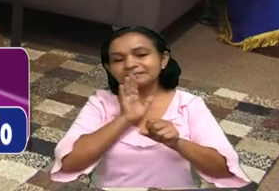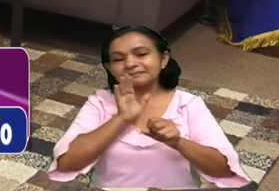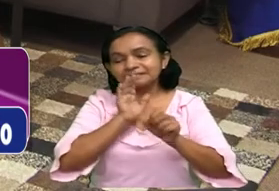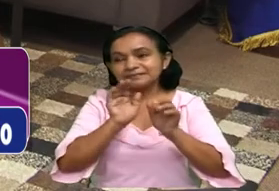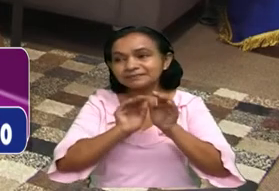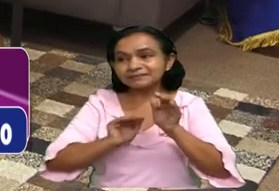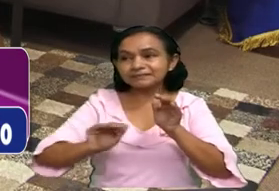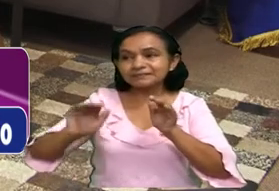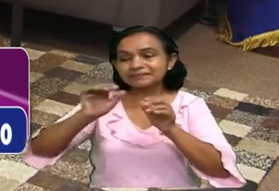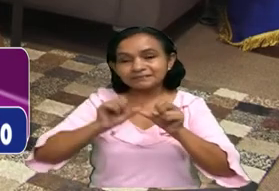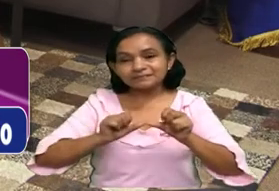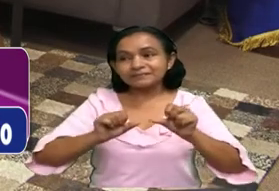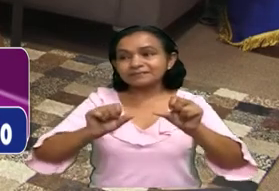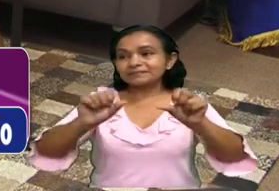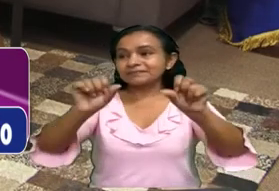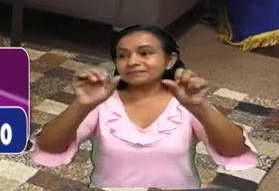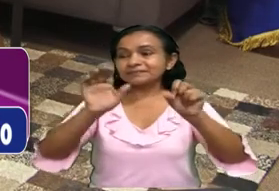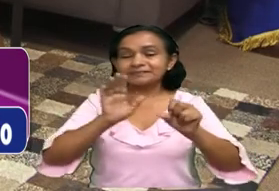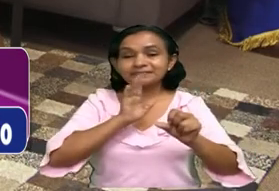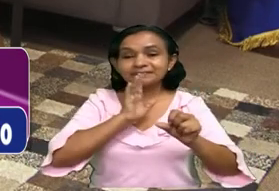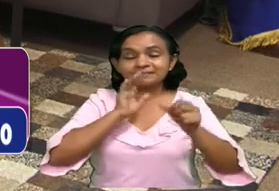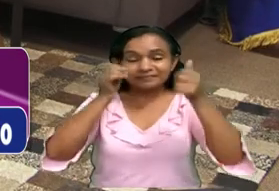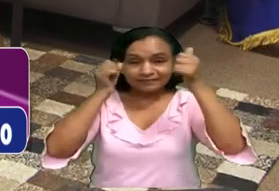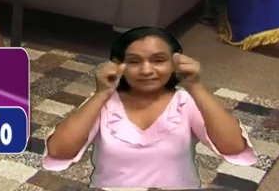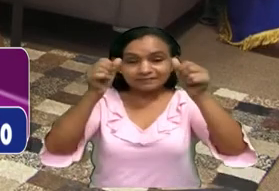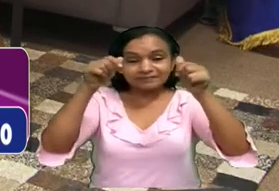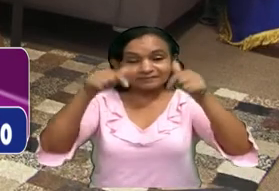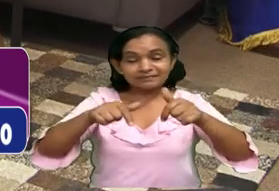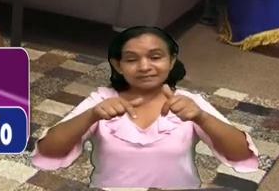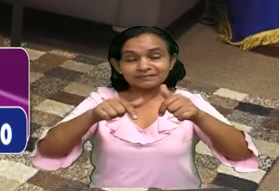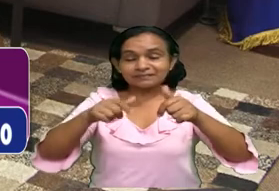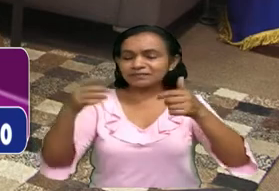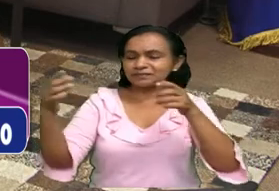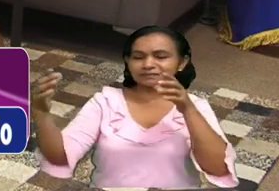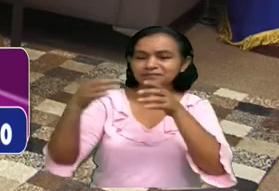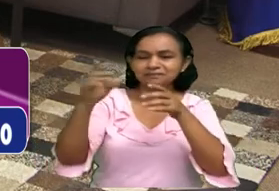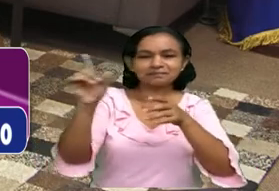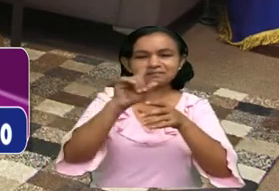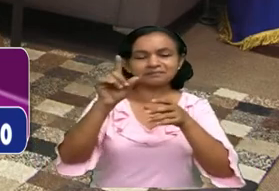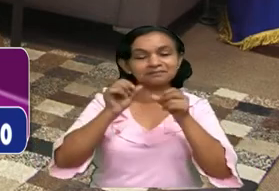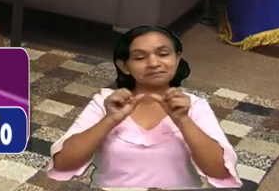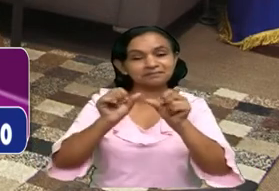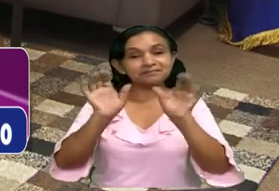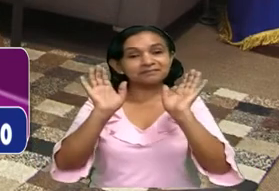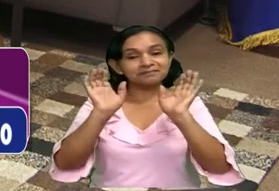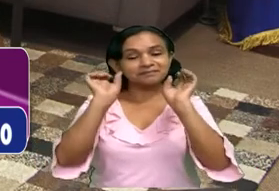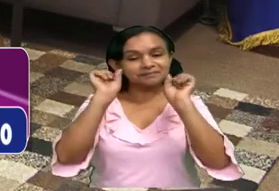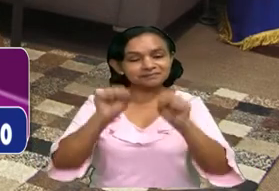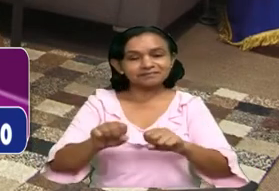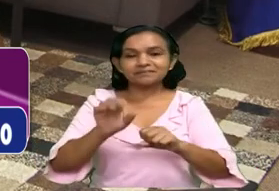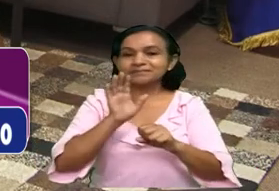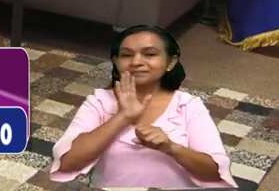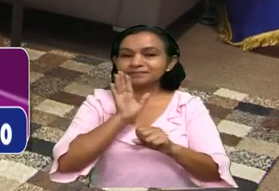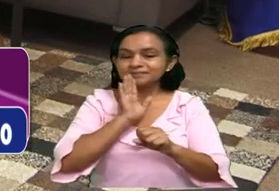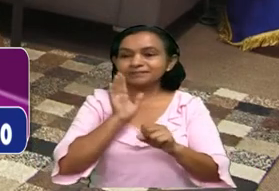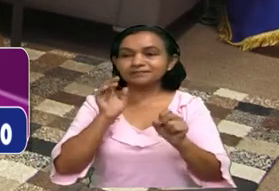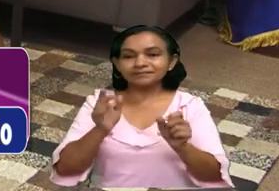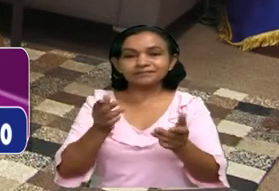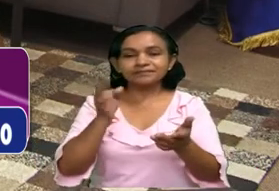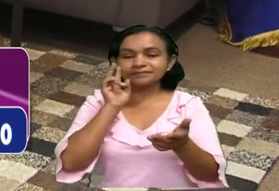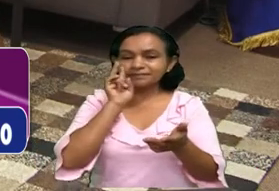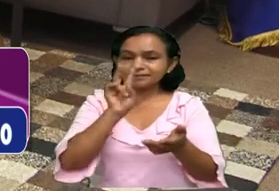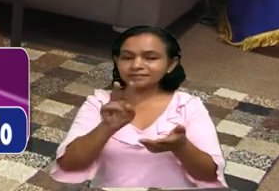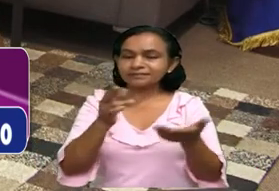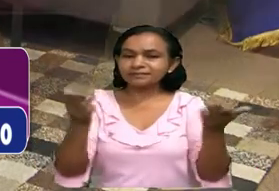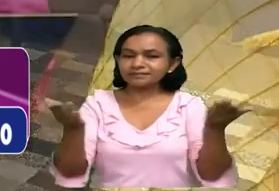conversando como especie de cátedra. Si hablamos de ganadería, amanecemos y no peleamos, como decimos. Sé que podríamos hablar más, pero la percepción que tienen